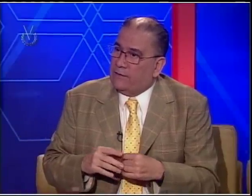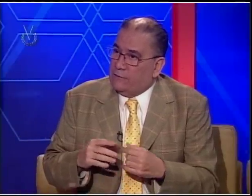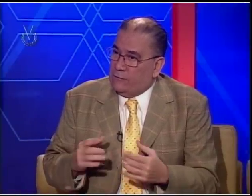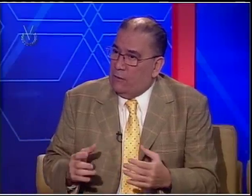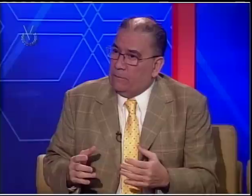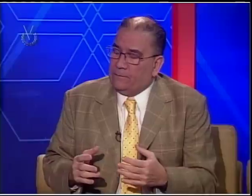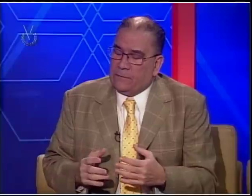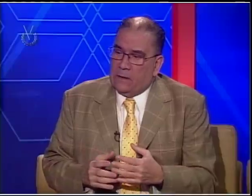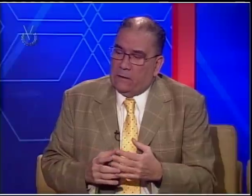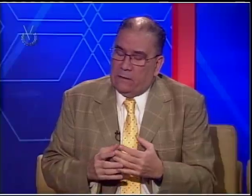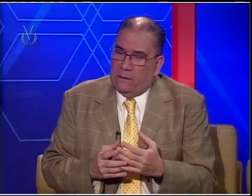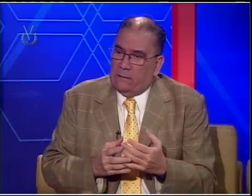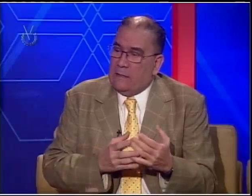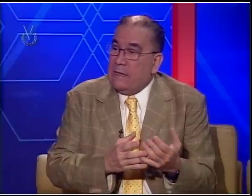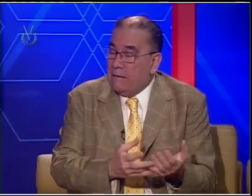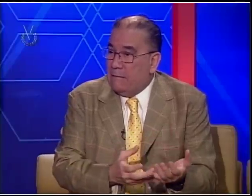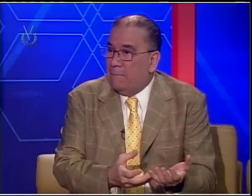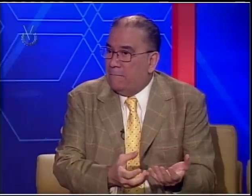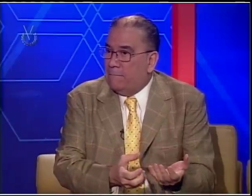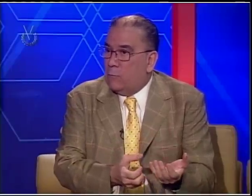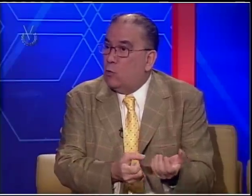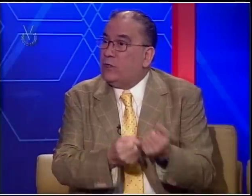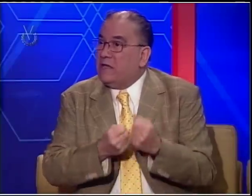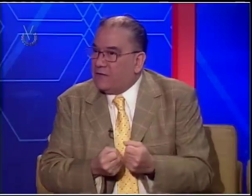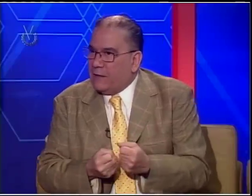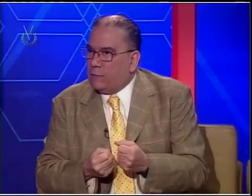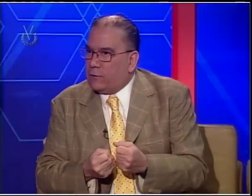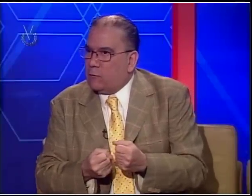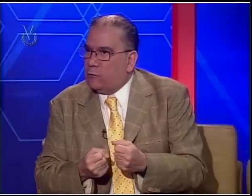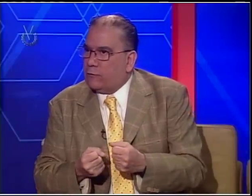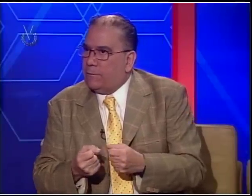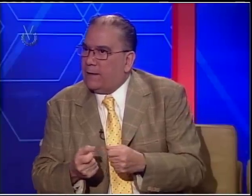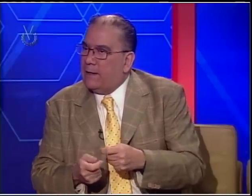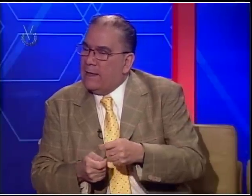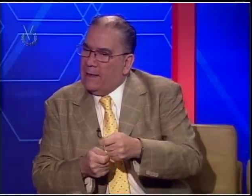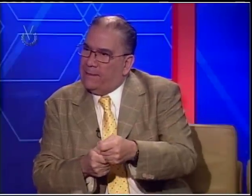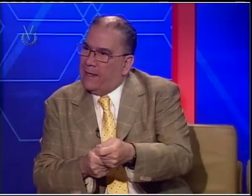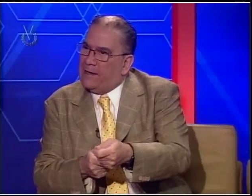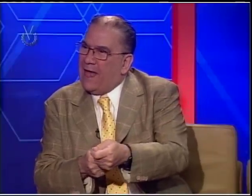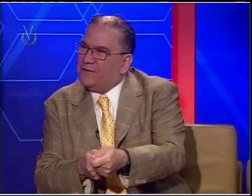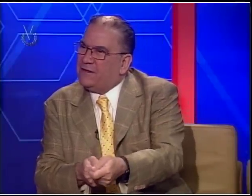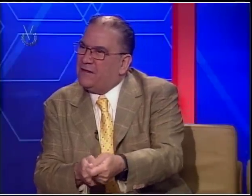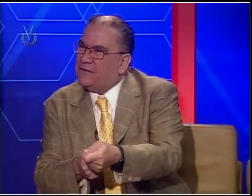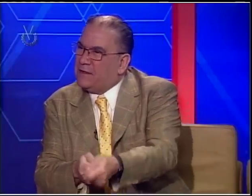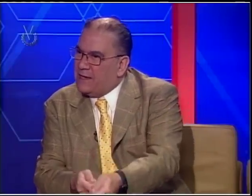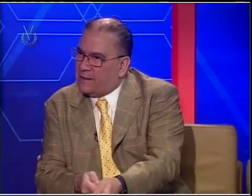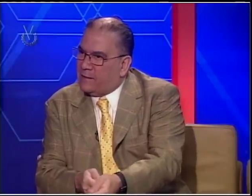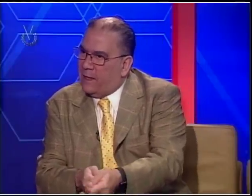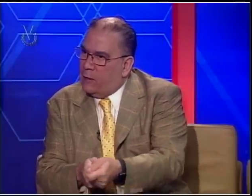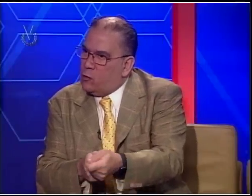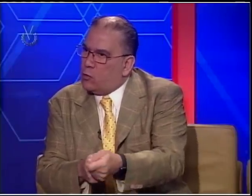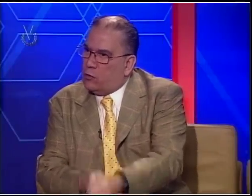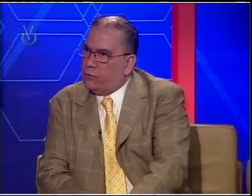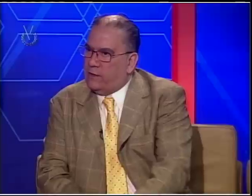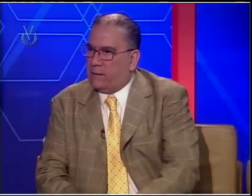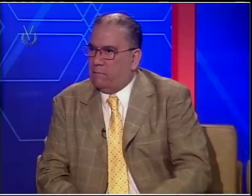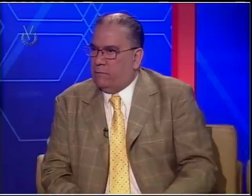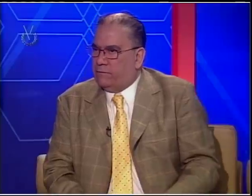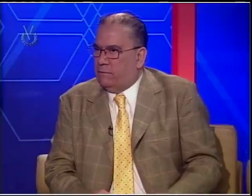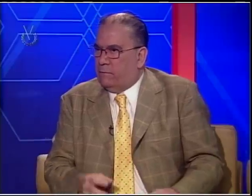de transición y utilizar esos recursos para darle asistencia directa a